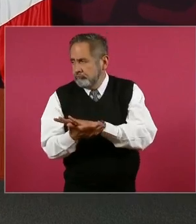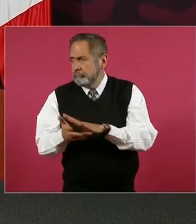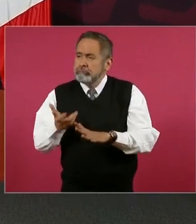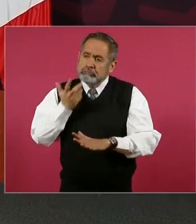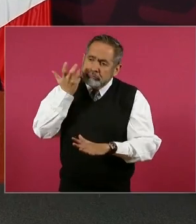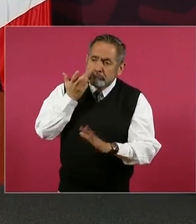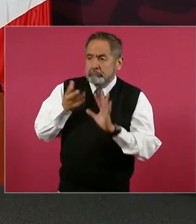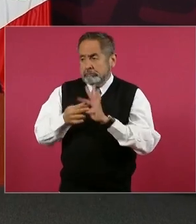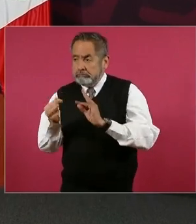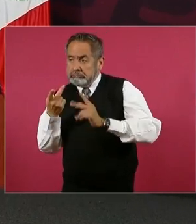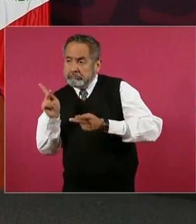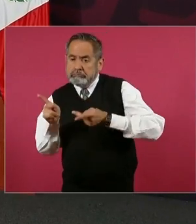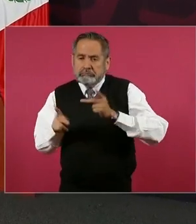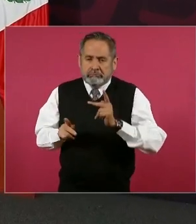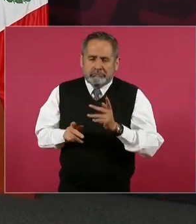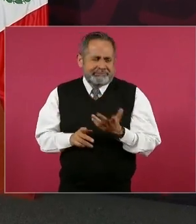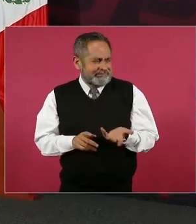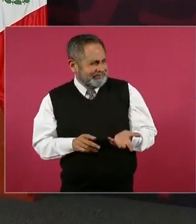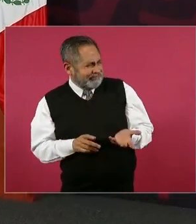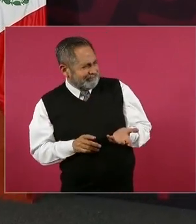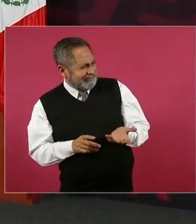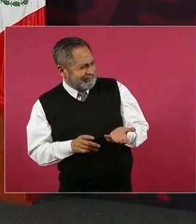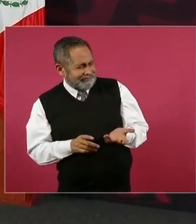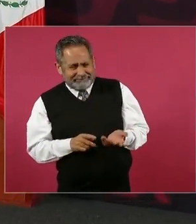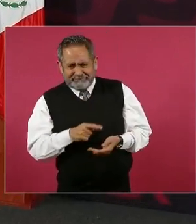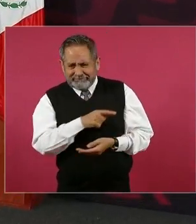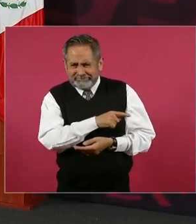ley y que ahora